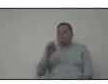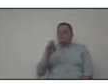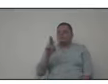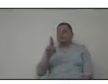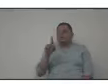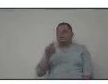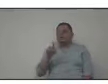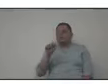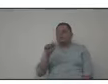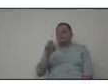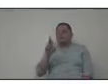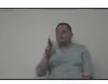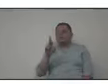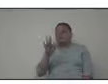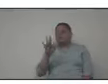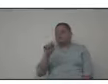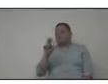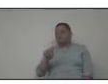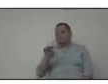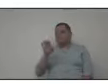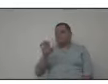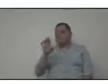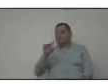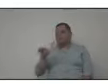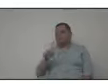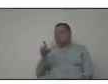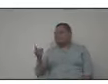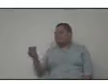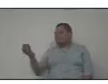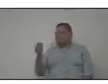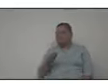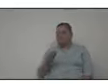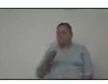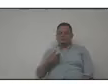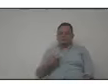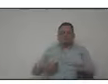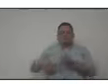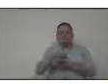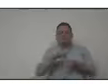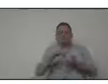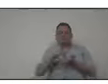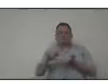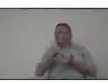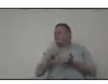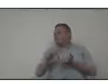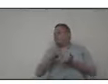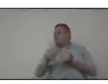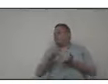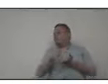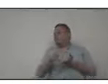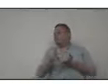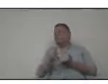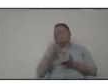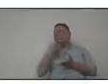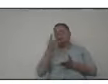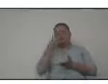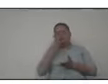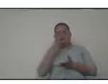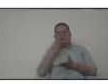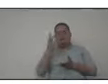dando por consulta externa la EPS, pero si ingresan por urgencias porque se lo dejó de tomar unos